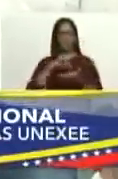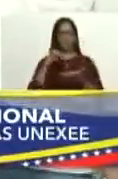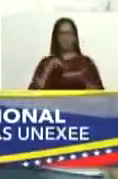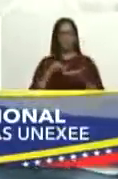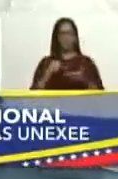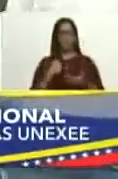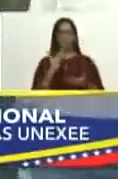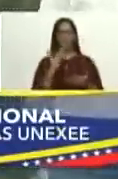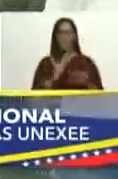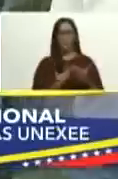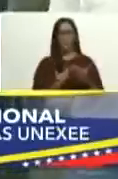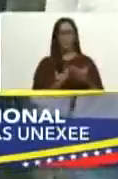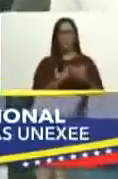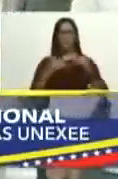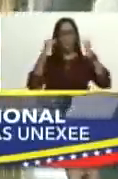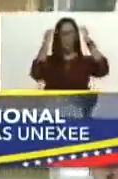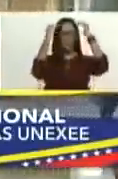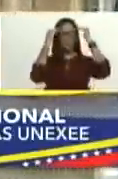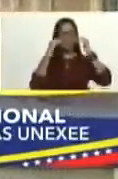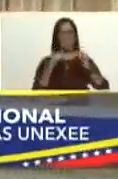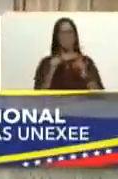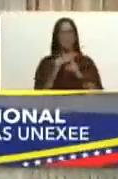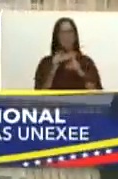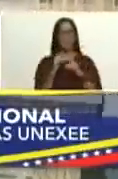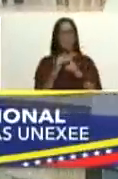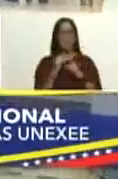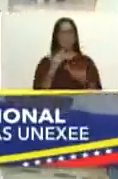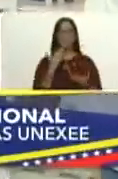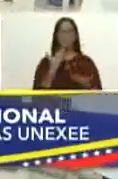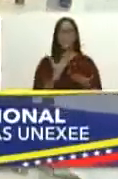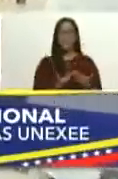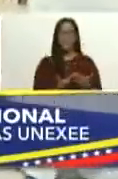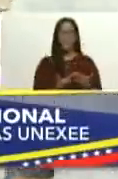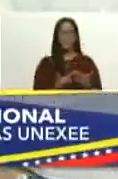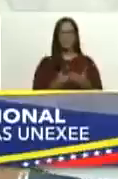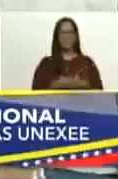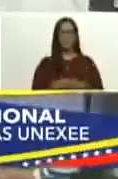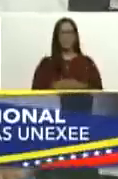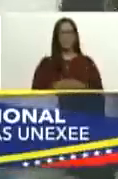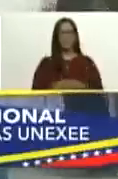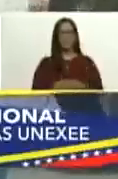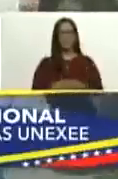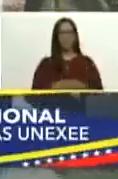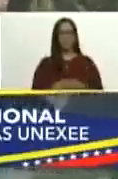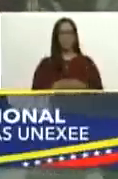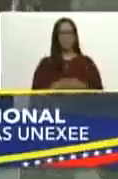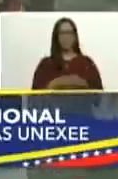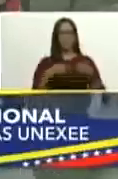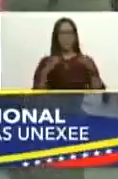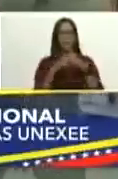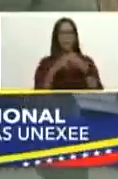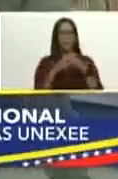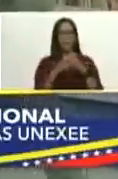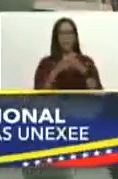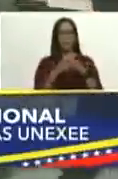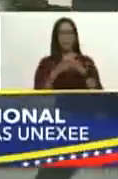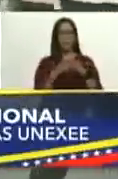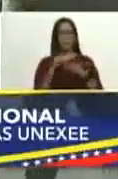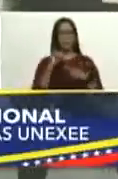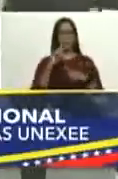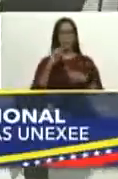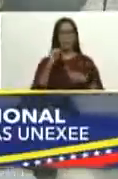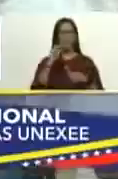mi comandante, darle la palabra, con su permiso, autorización, a la compañera Iraima Castro. Iraima